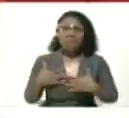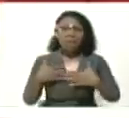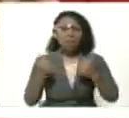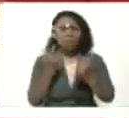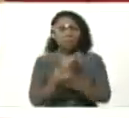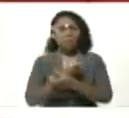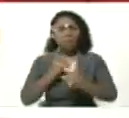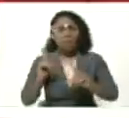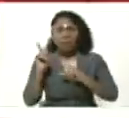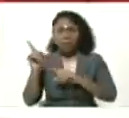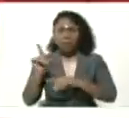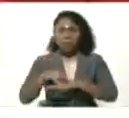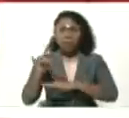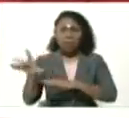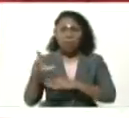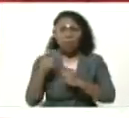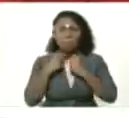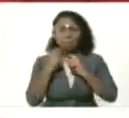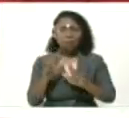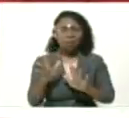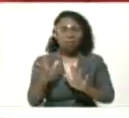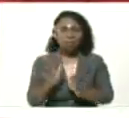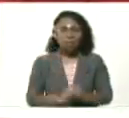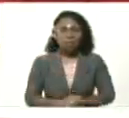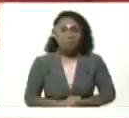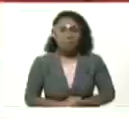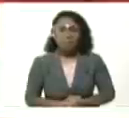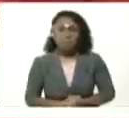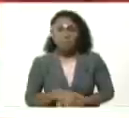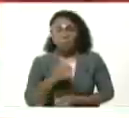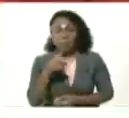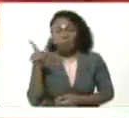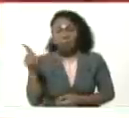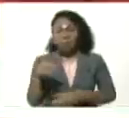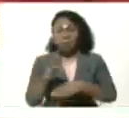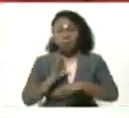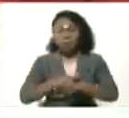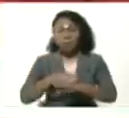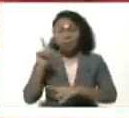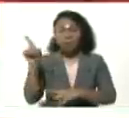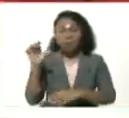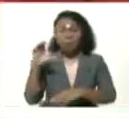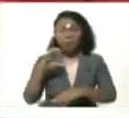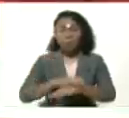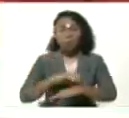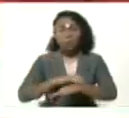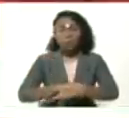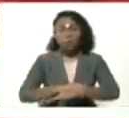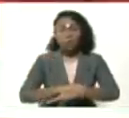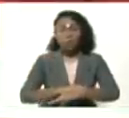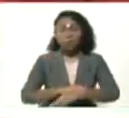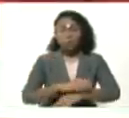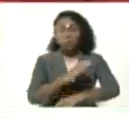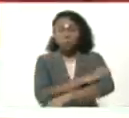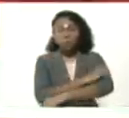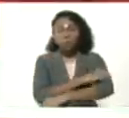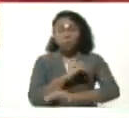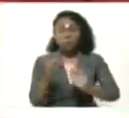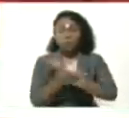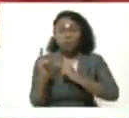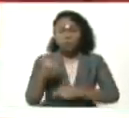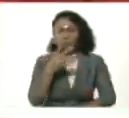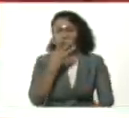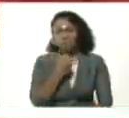democracia que ellos dejaron perder. Bueno, eso es lo que hay en la oposición. Es lo que hay, es muy triste